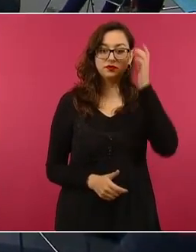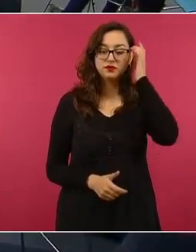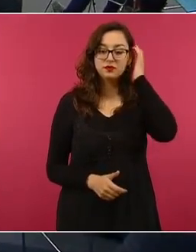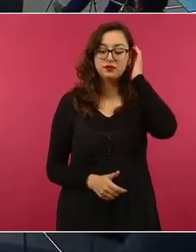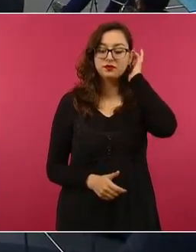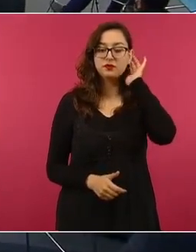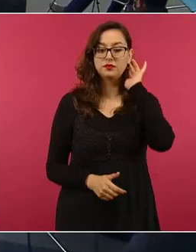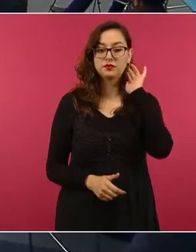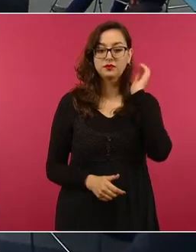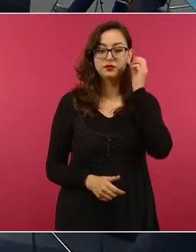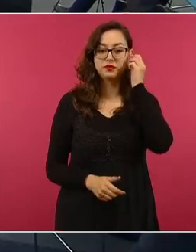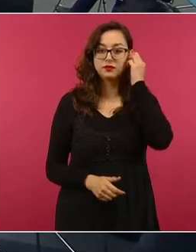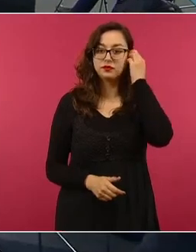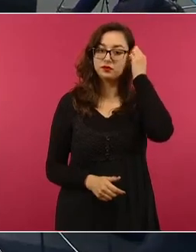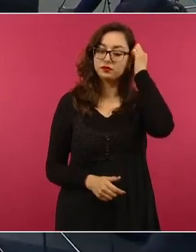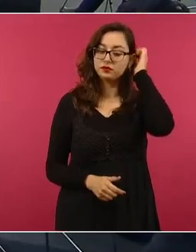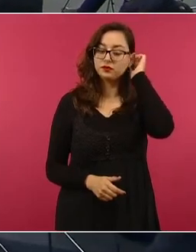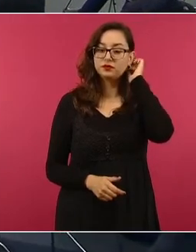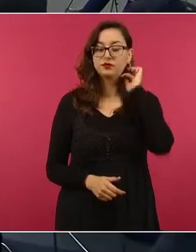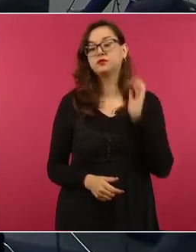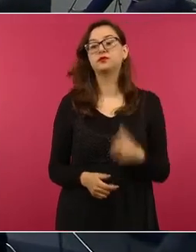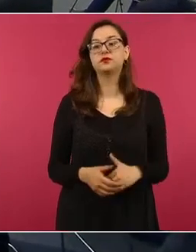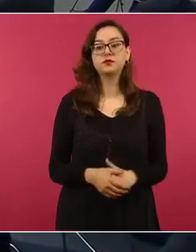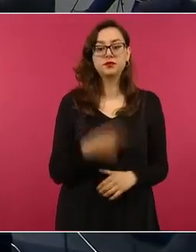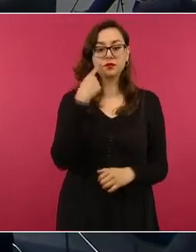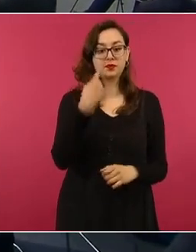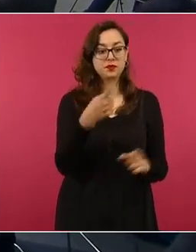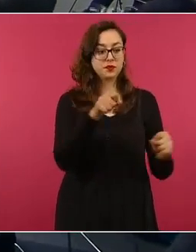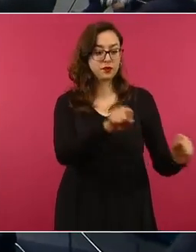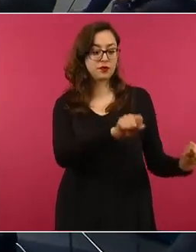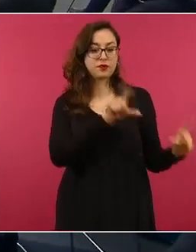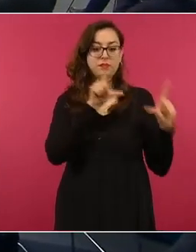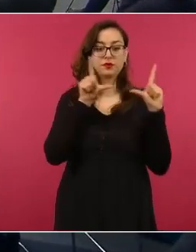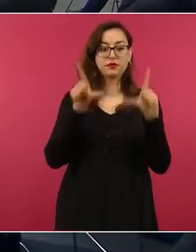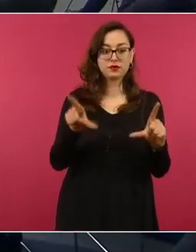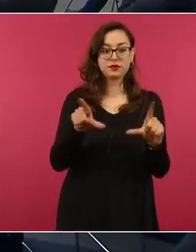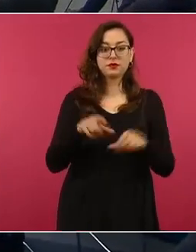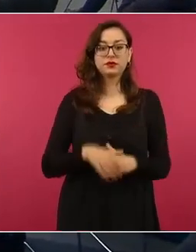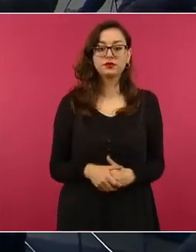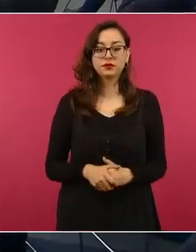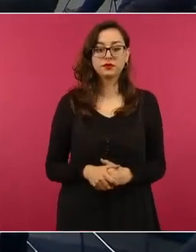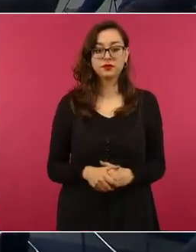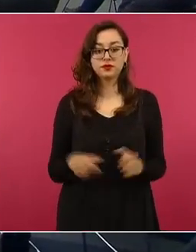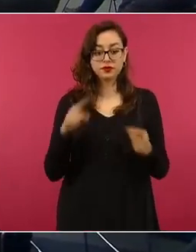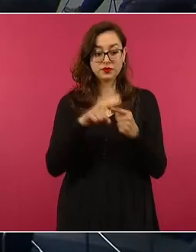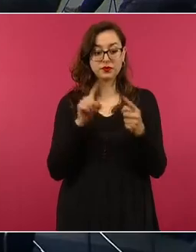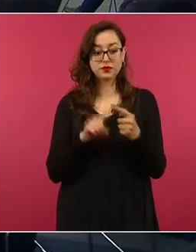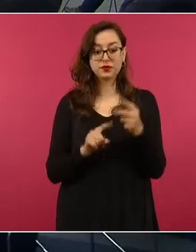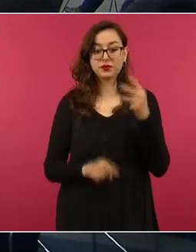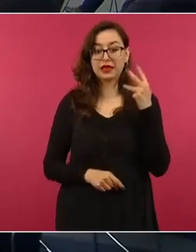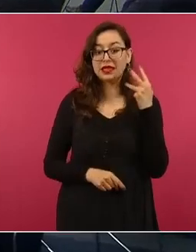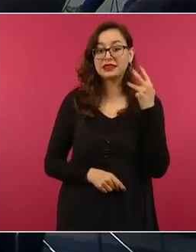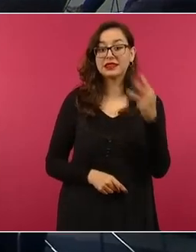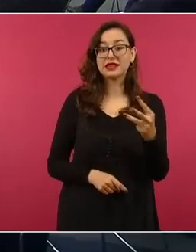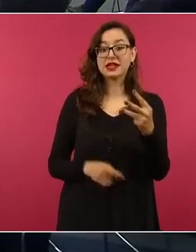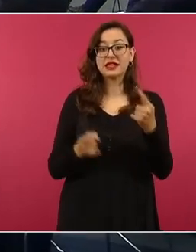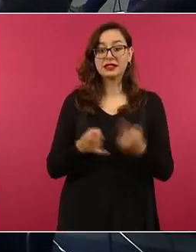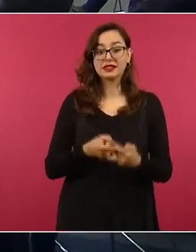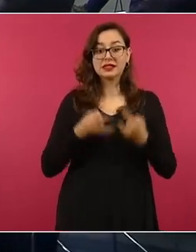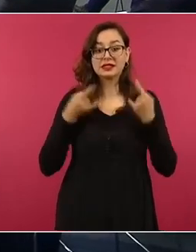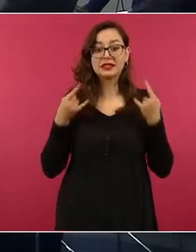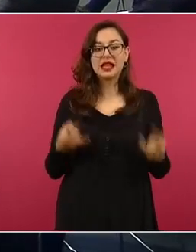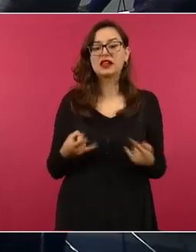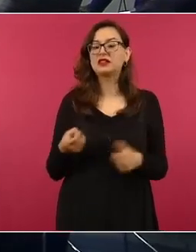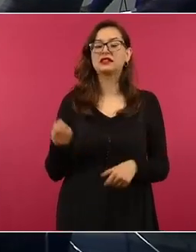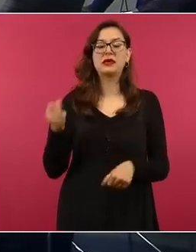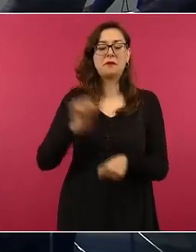miren este caso, pero estos son tres casos de dos a tres a